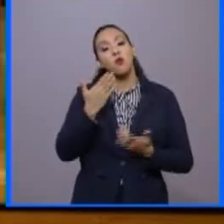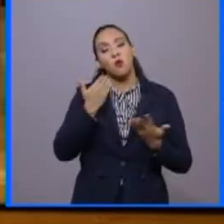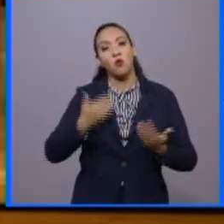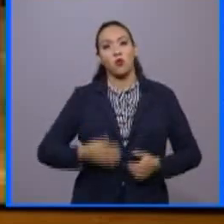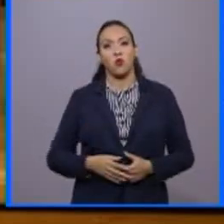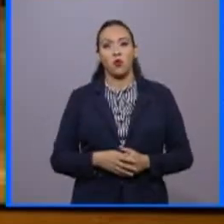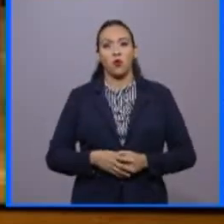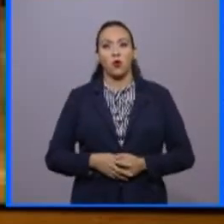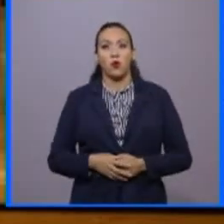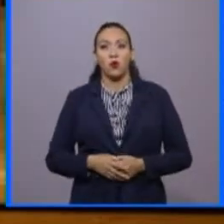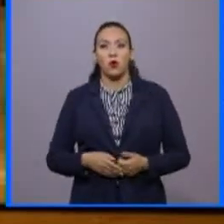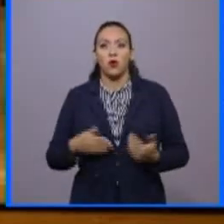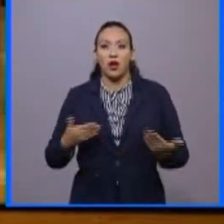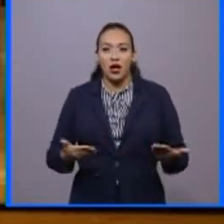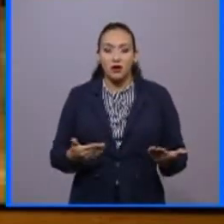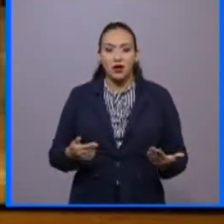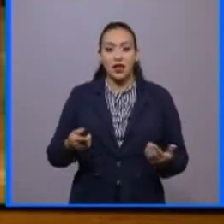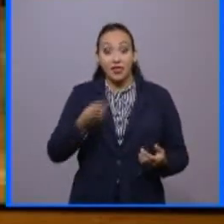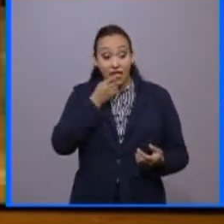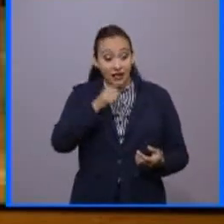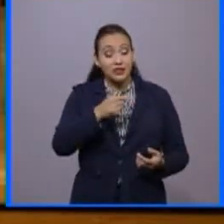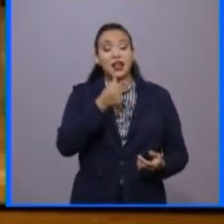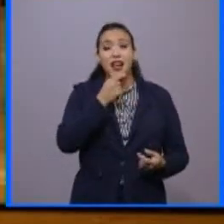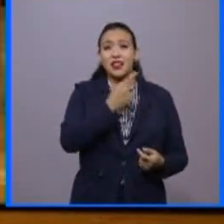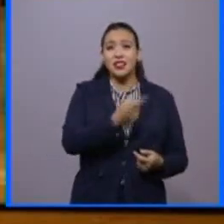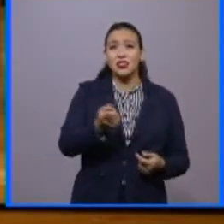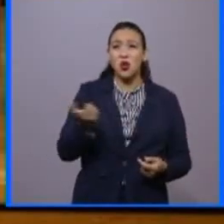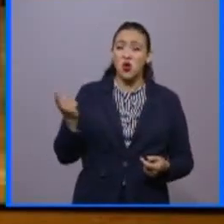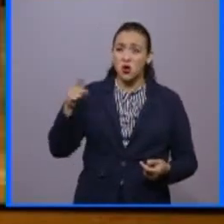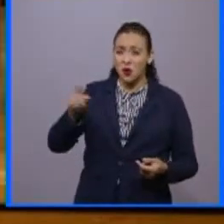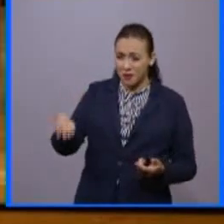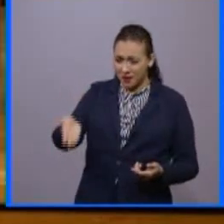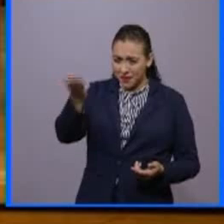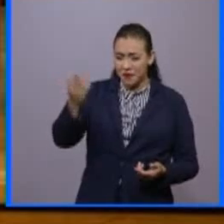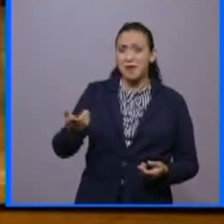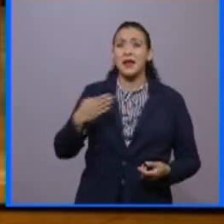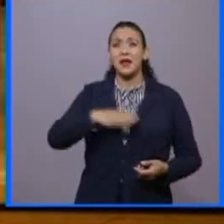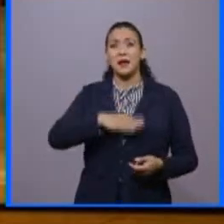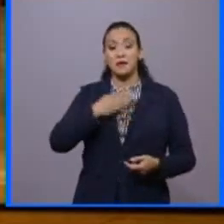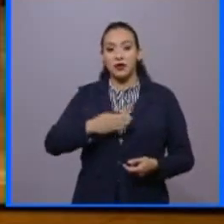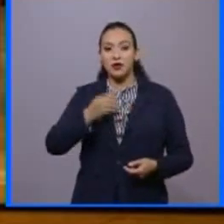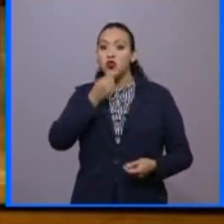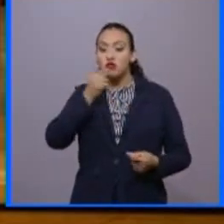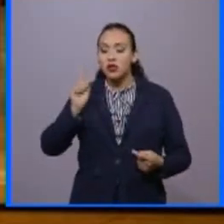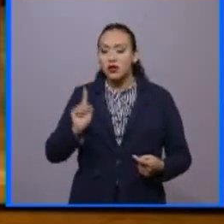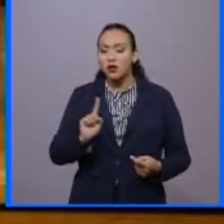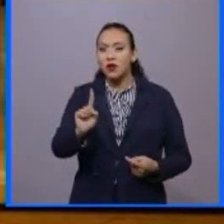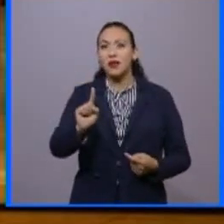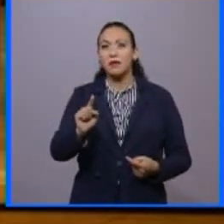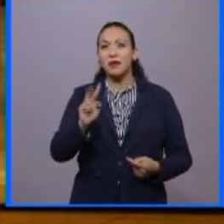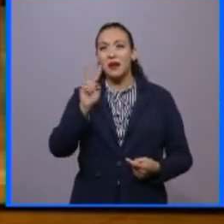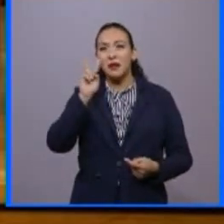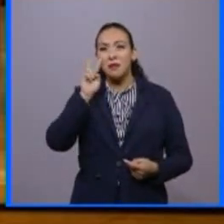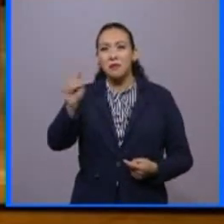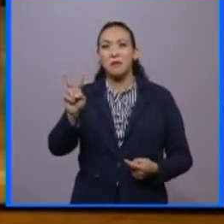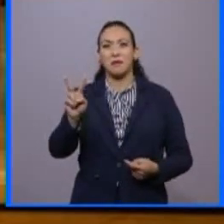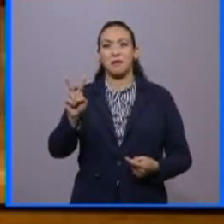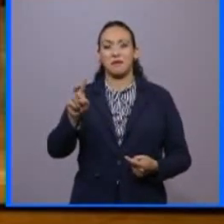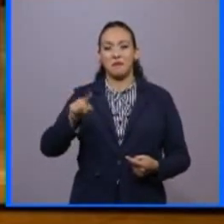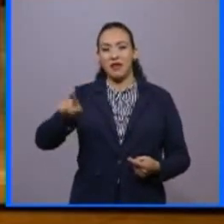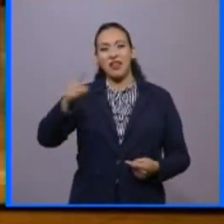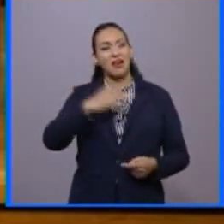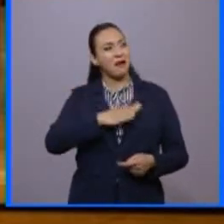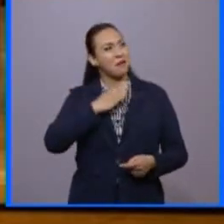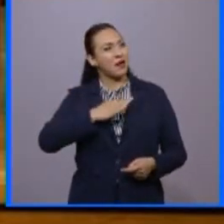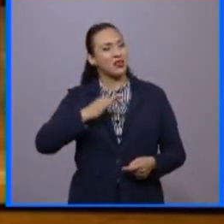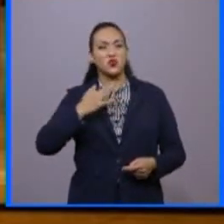enfrentaron los niños a ir viendo, o sea, iban al baño y encontraban moscas en el